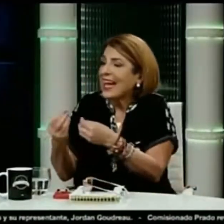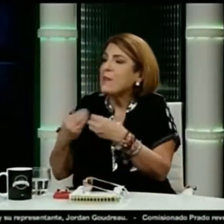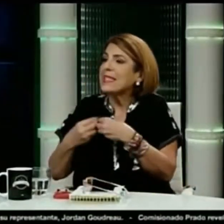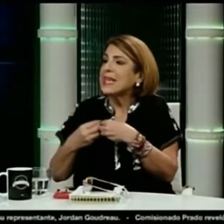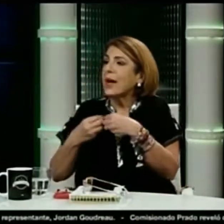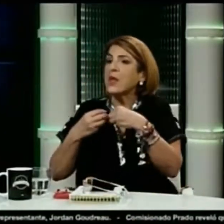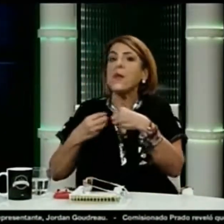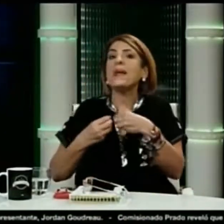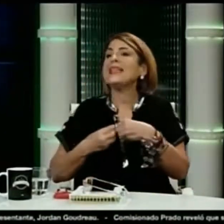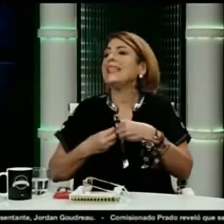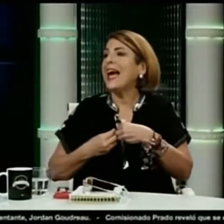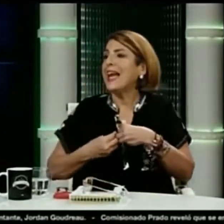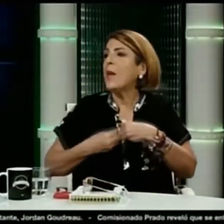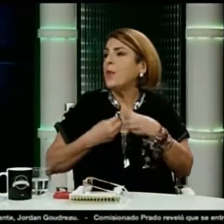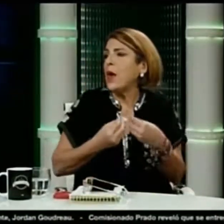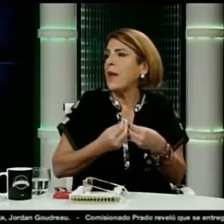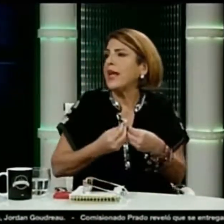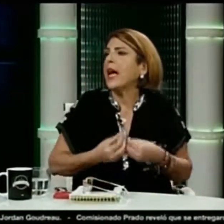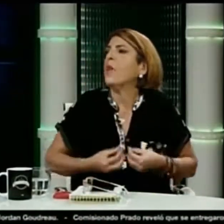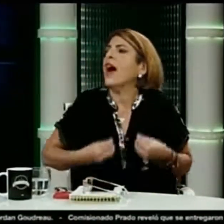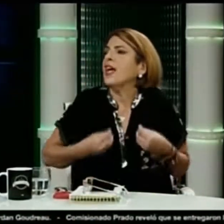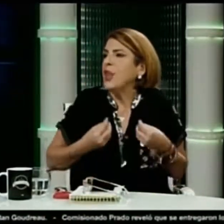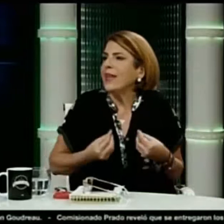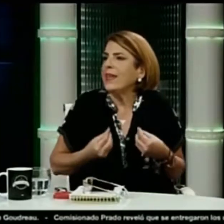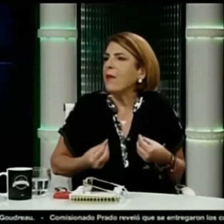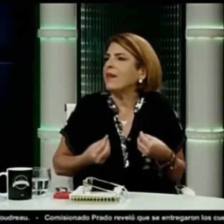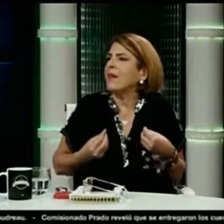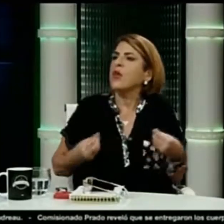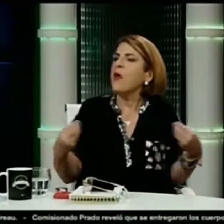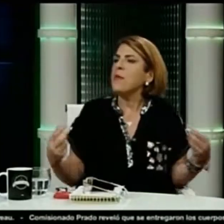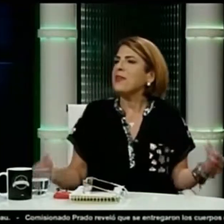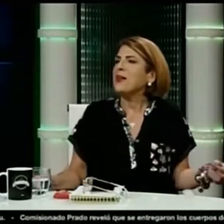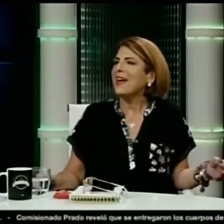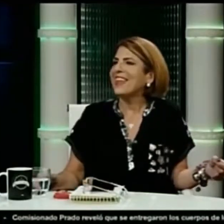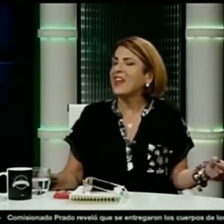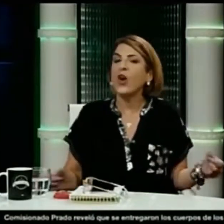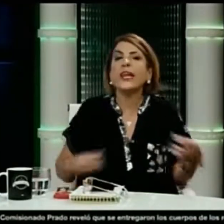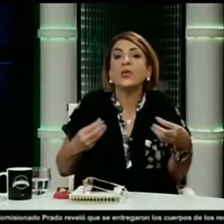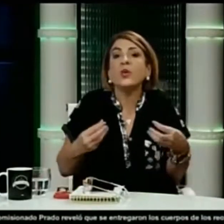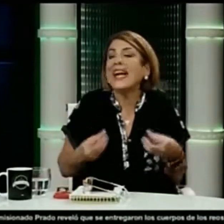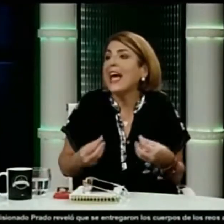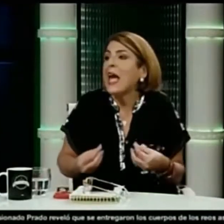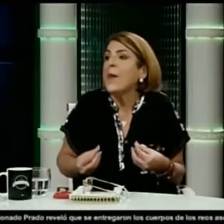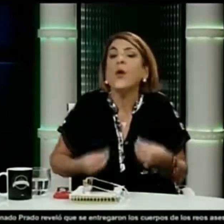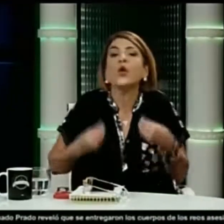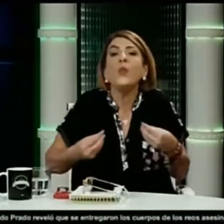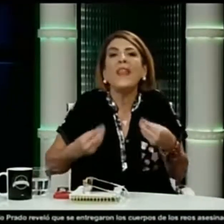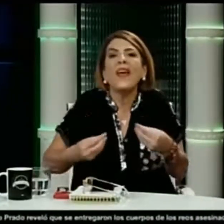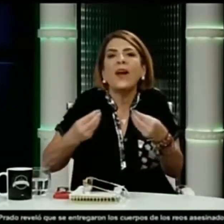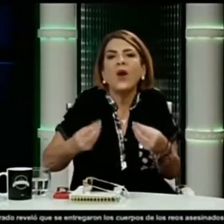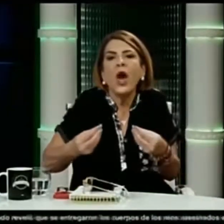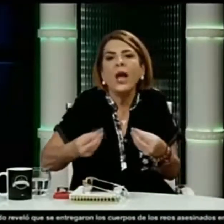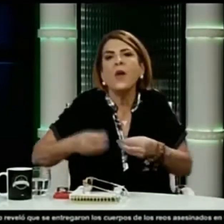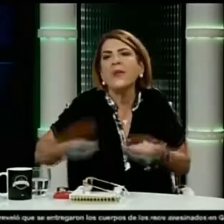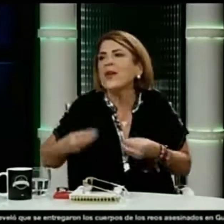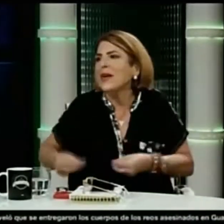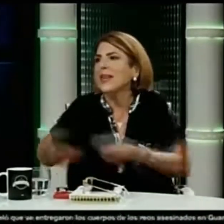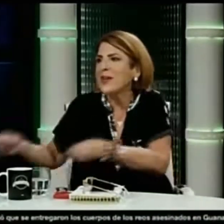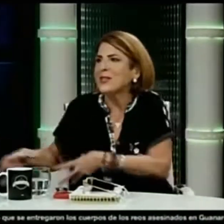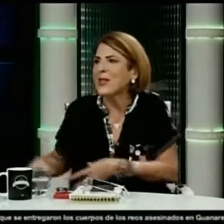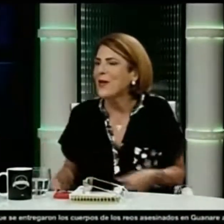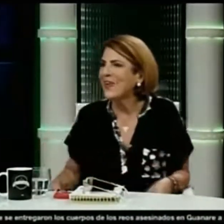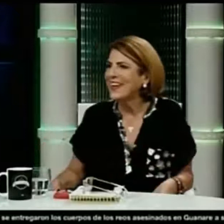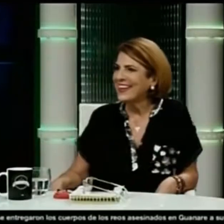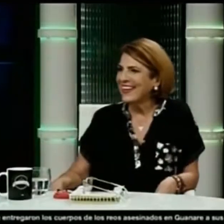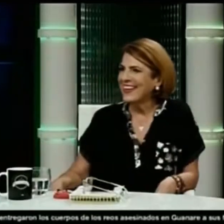ignorante que ella pensaba que yo iba a presentar las pruebas de que Guaidó estaba detrás de un movimiento libertario, y resulta que por culpa de Guaidó el movimiento libertario